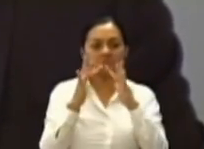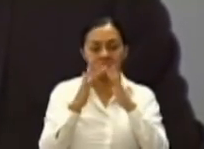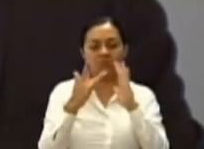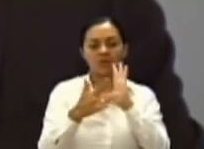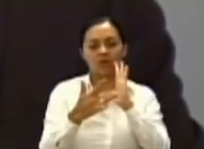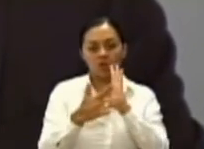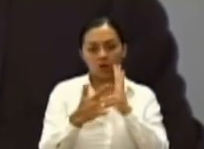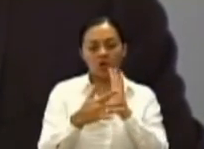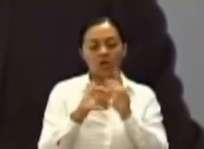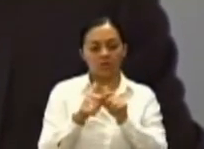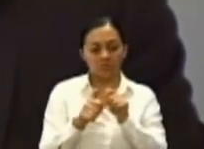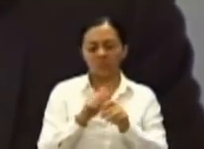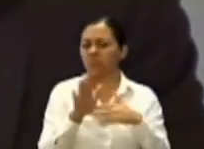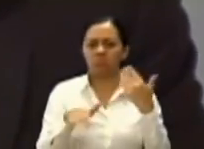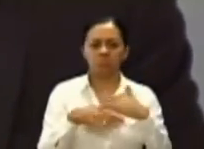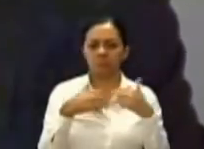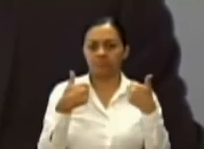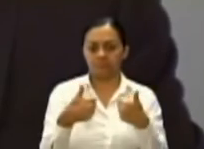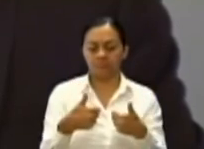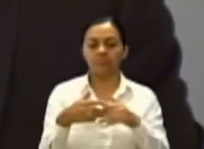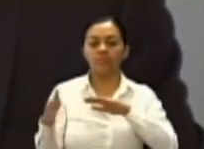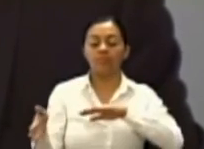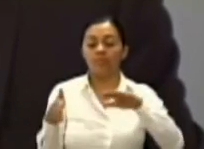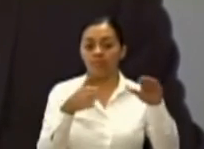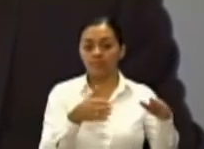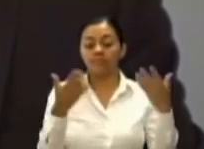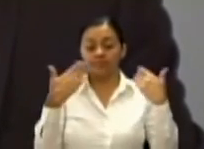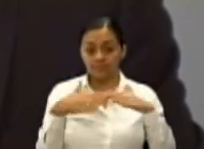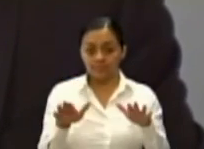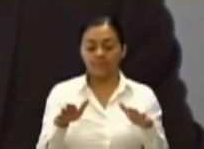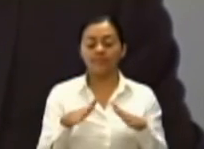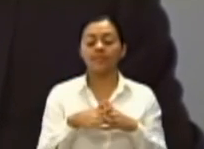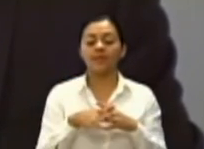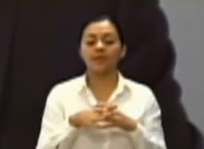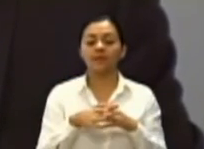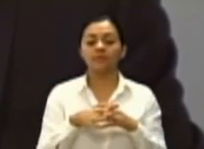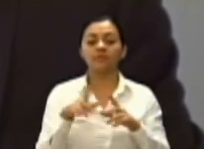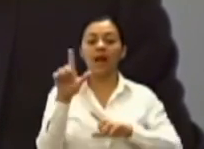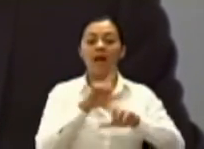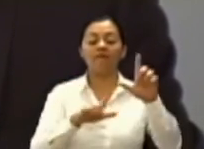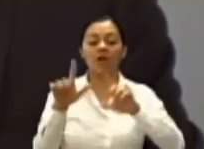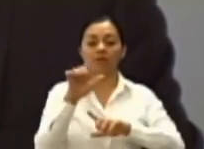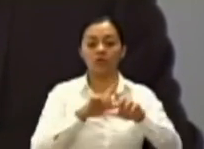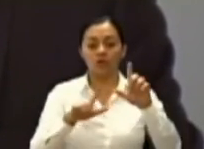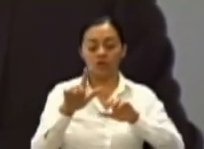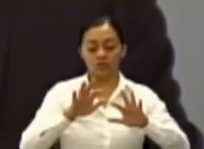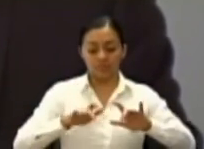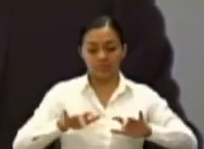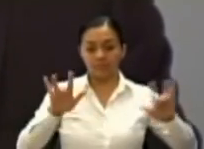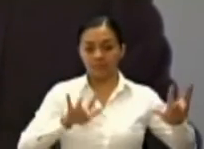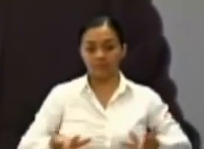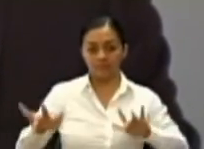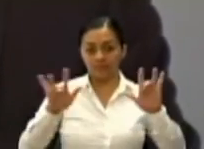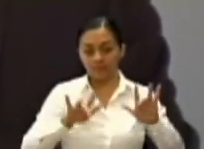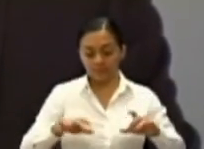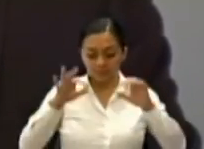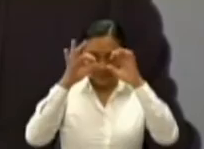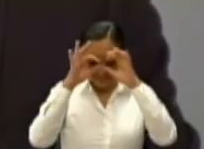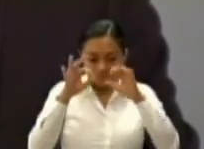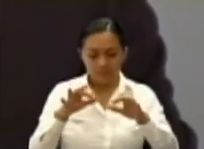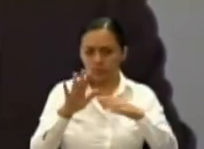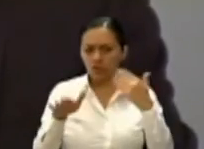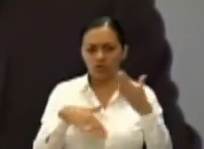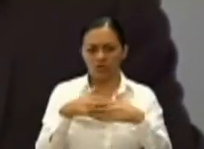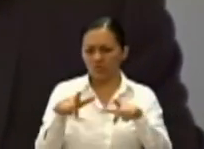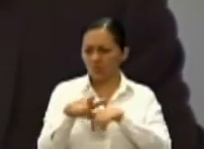electrónica etcétera también se han habilitado los laboratorios que los laboratorios antes estaban en locales muy